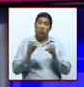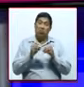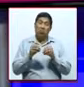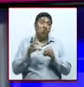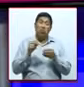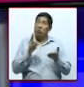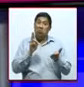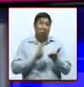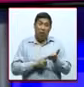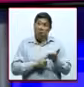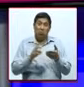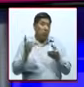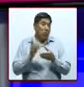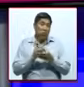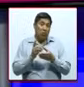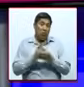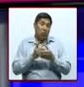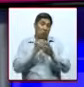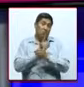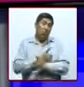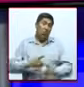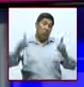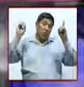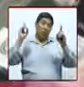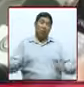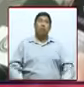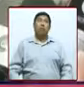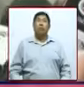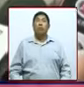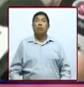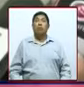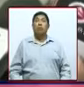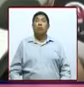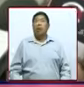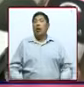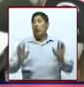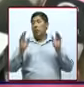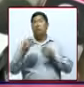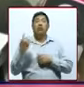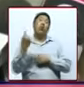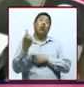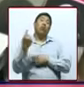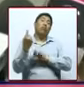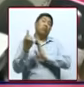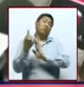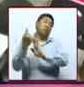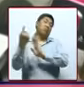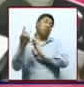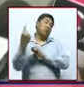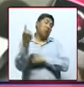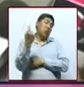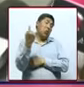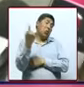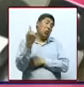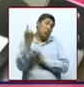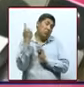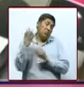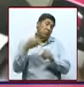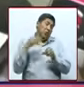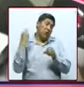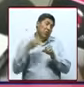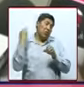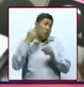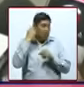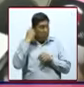no firmar el documento por la democracia. La verdad es que se va a quedar aislado, se va a quedar aislado si él se sale de todo